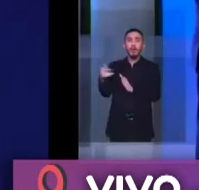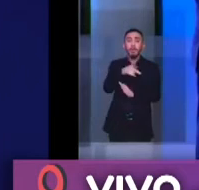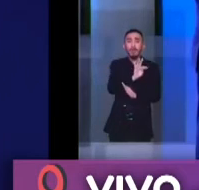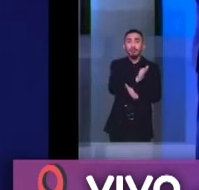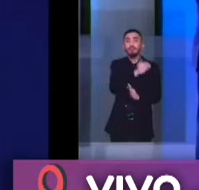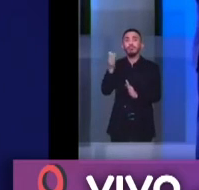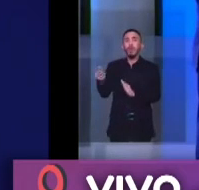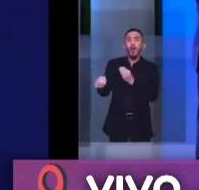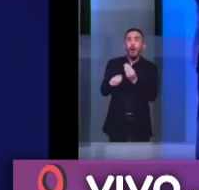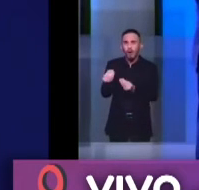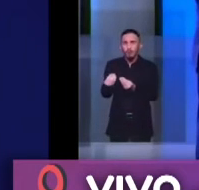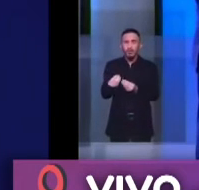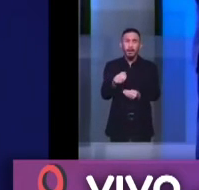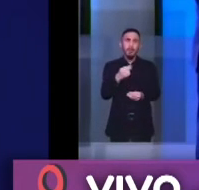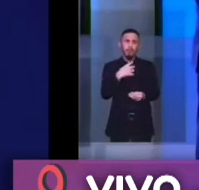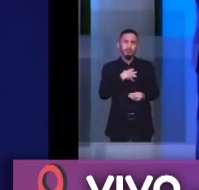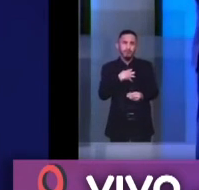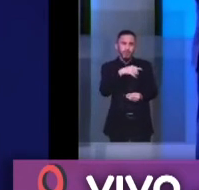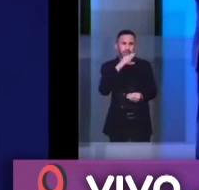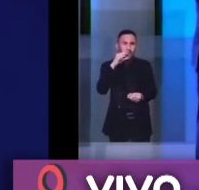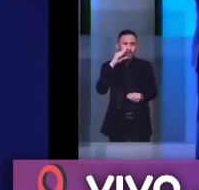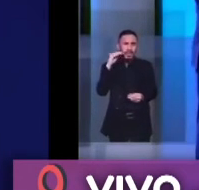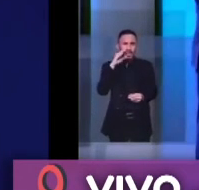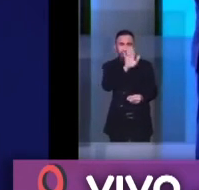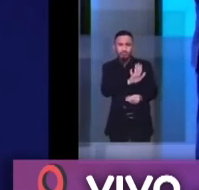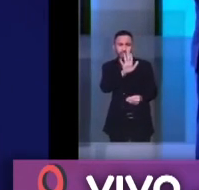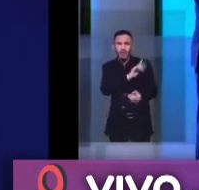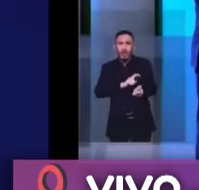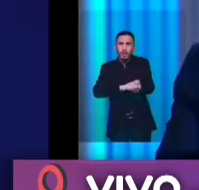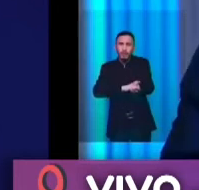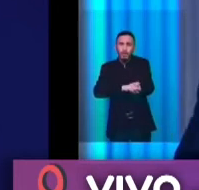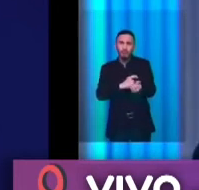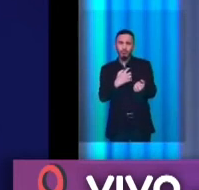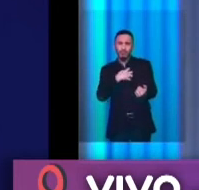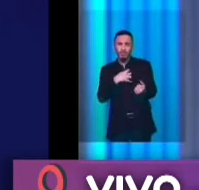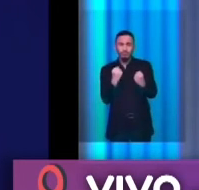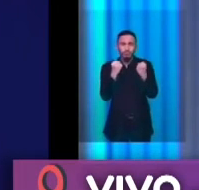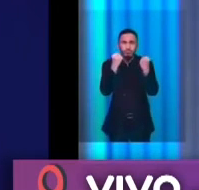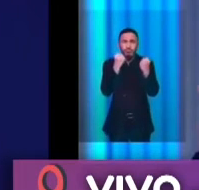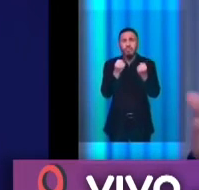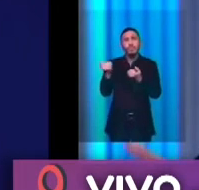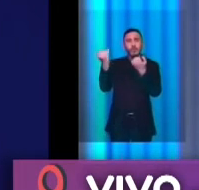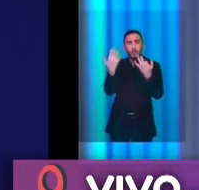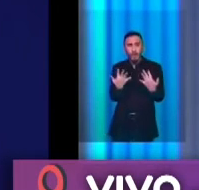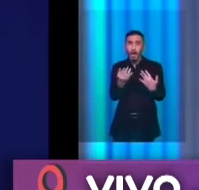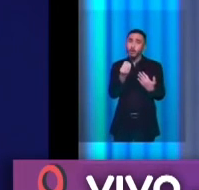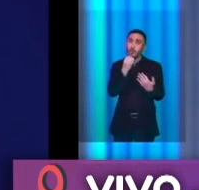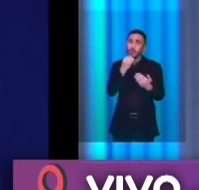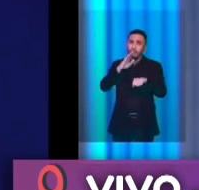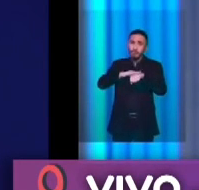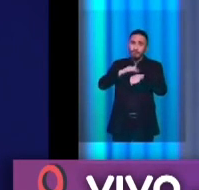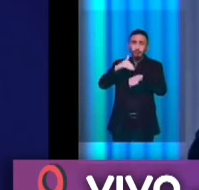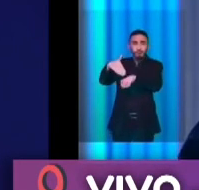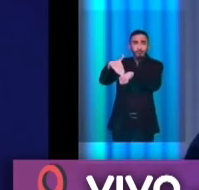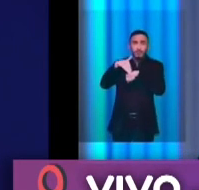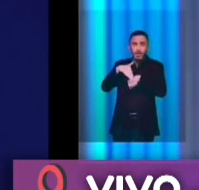tienen, que se traslada a la campaña, se ha trasladado a la campaña, hay tres personas que han sido asesinadas durante las campañas. Y